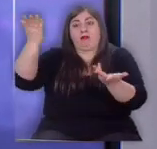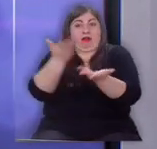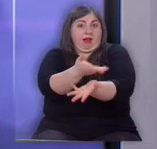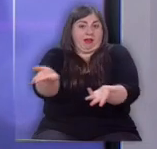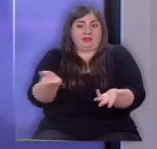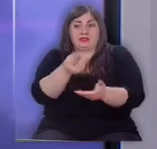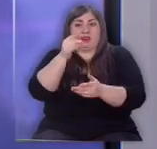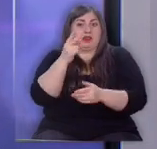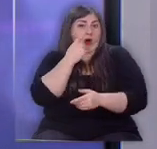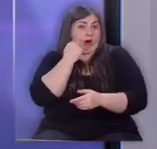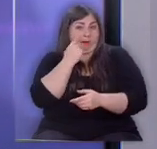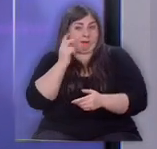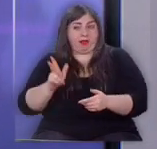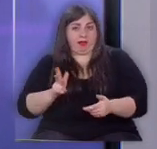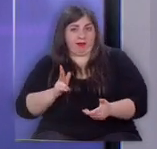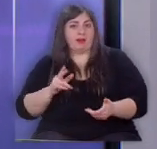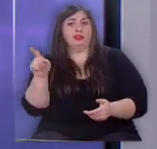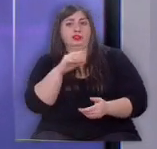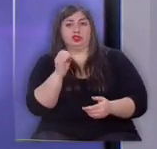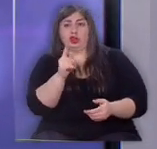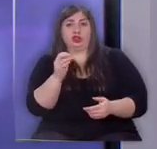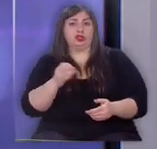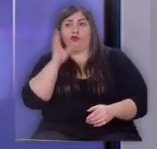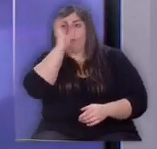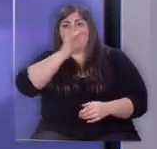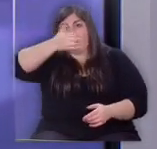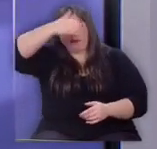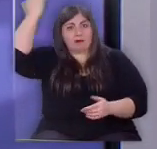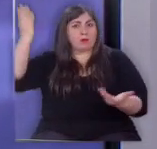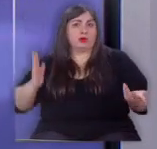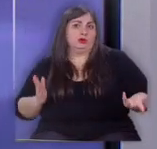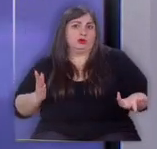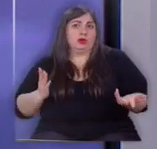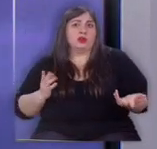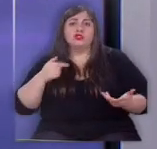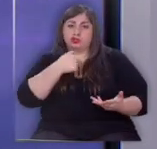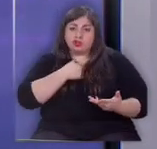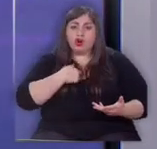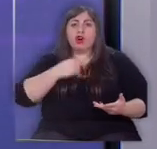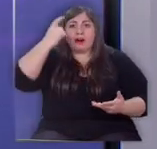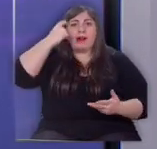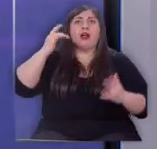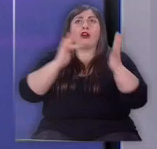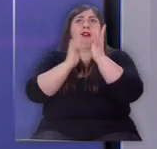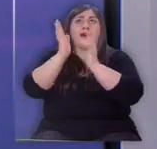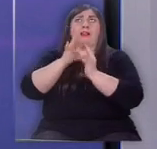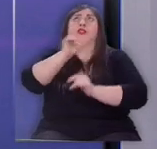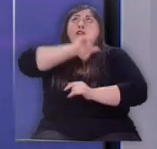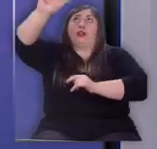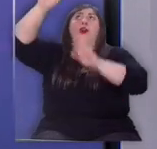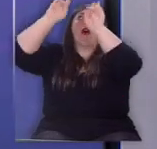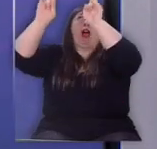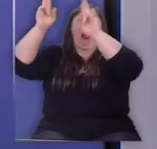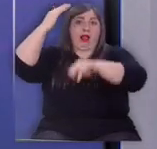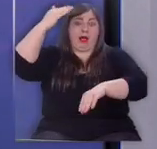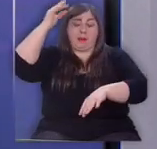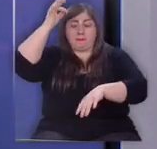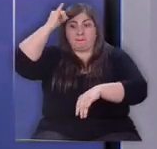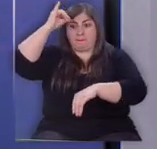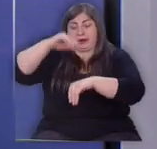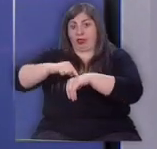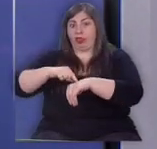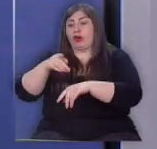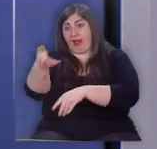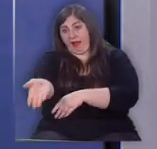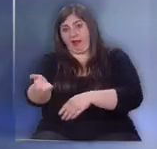a lo mejor busca ser famoso, de verdad que solo como cristiana yo pido que lo perdonen a él, en